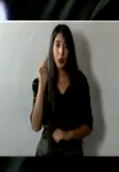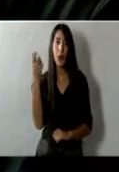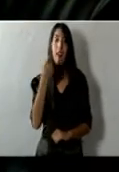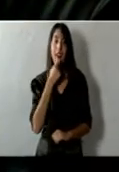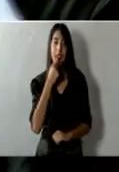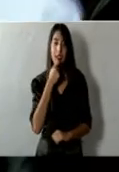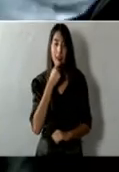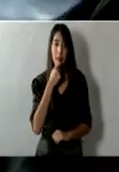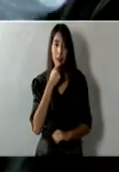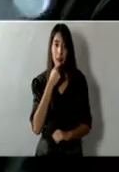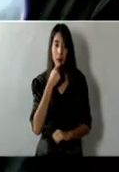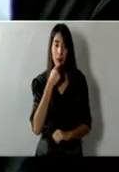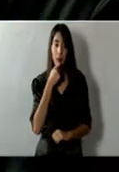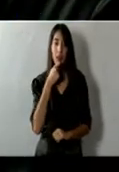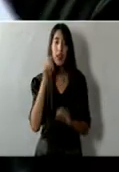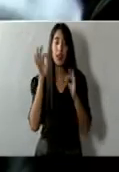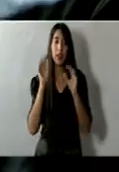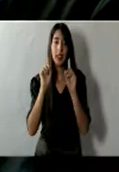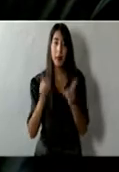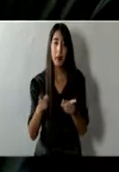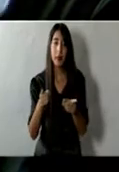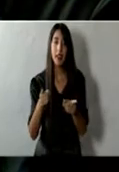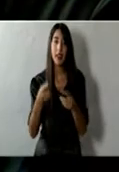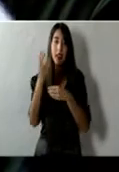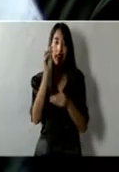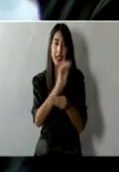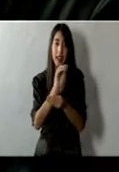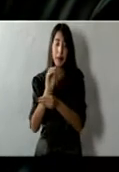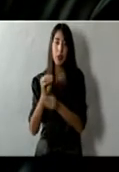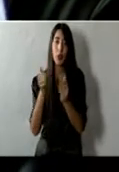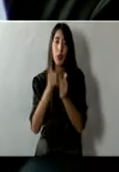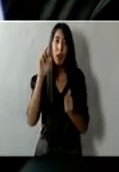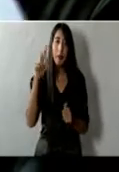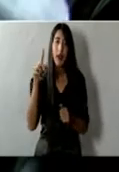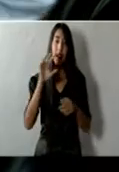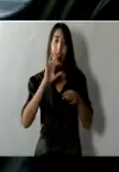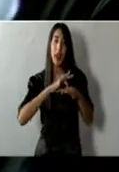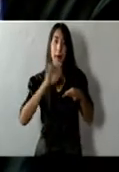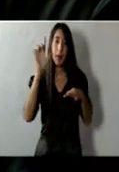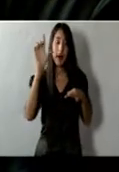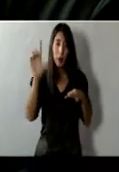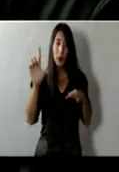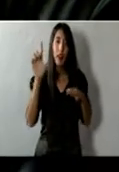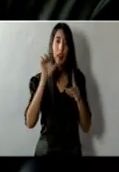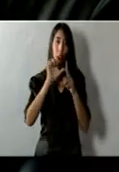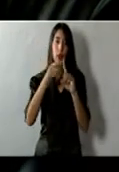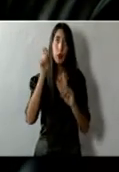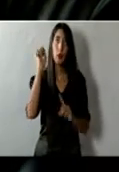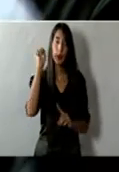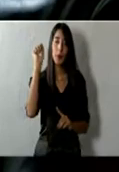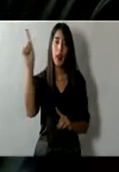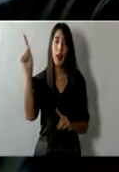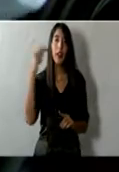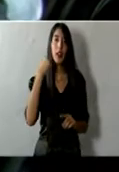sean alcanzados por ese pan espiritual que es el pan de tu palabra revelada, para que nuestros hijos vean nuestro ejemplo,